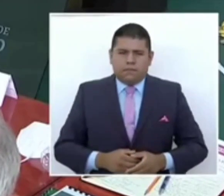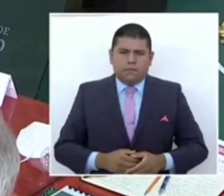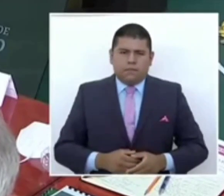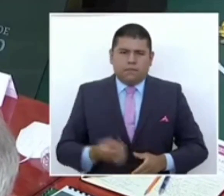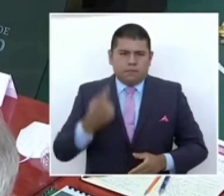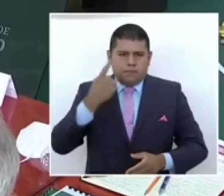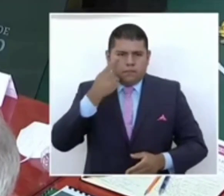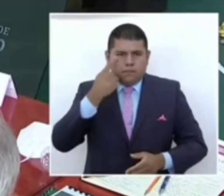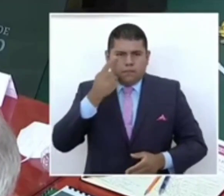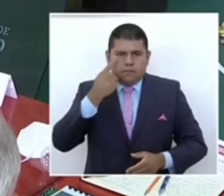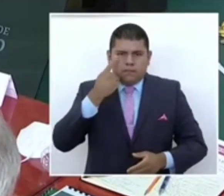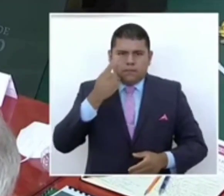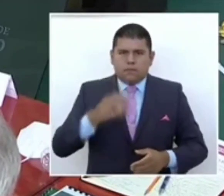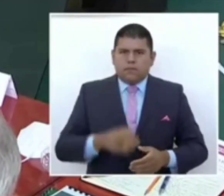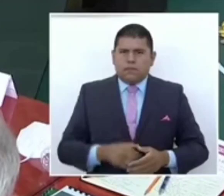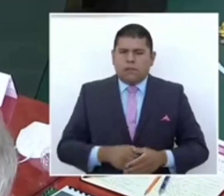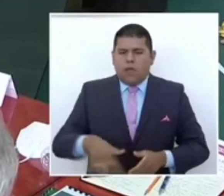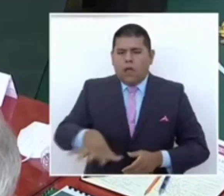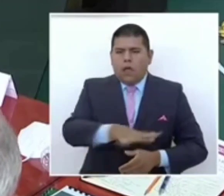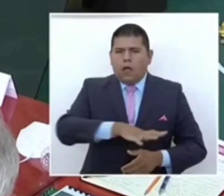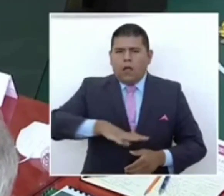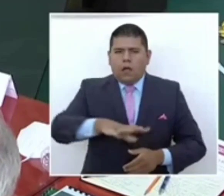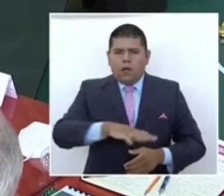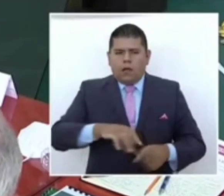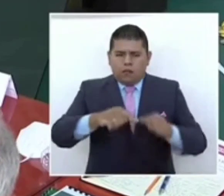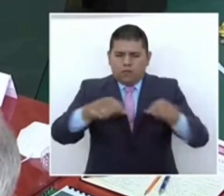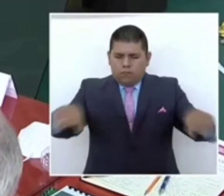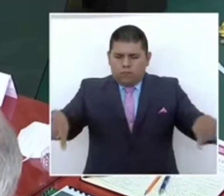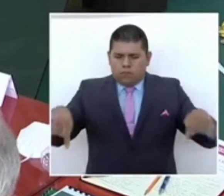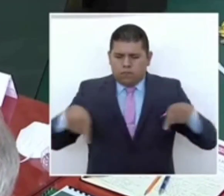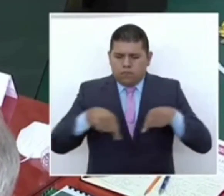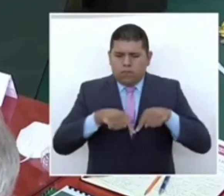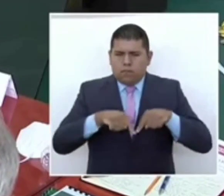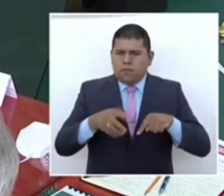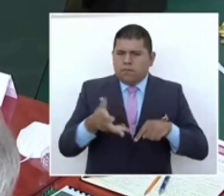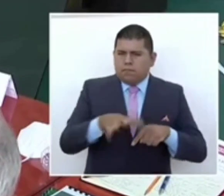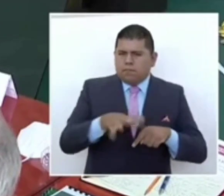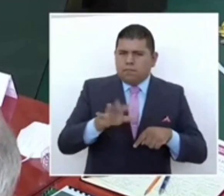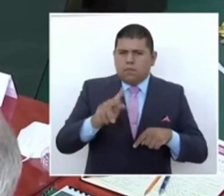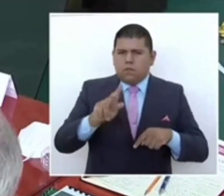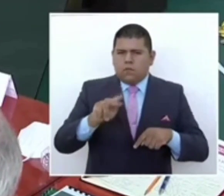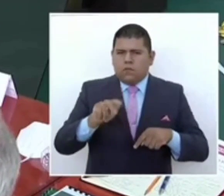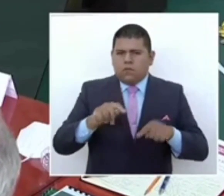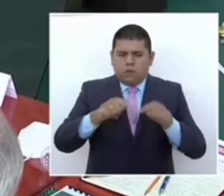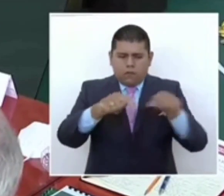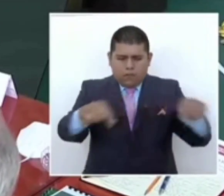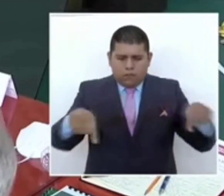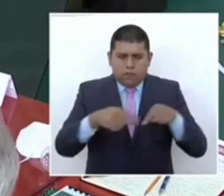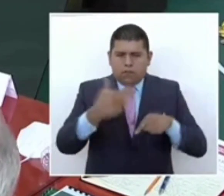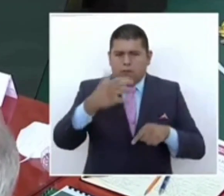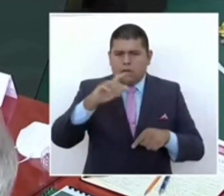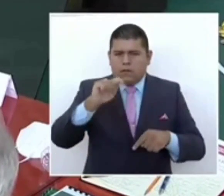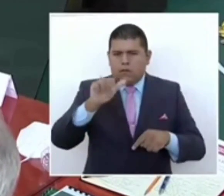la utilización de un terreno de más de 80 hectáreas